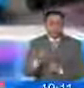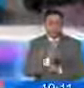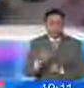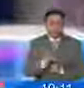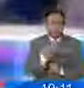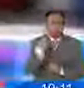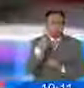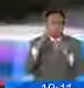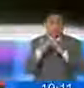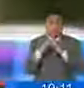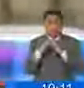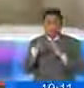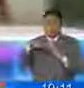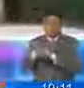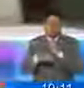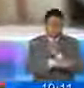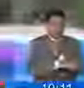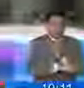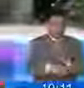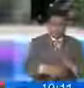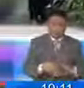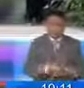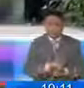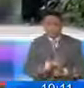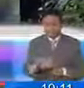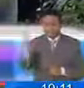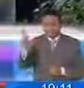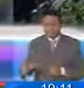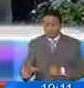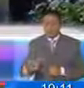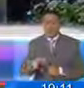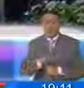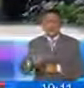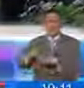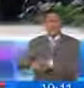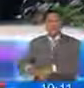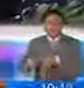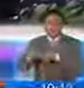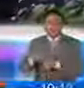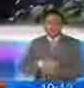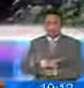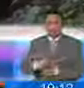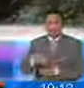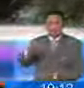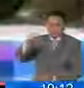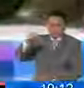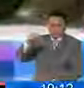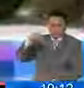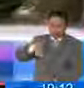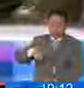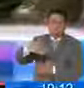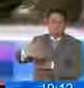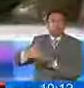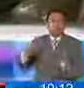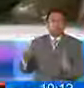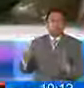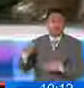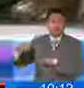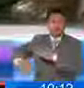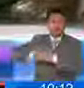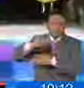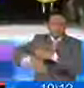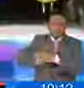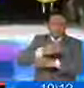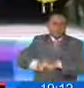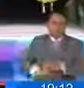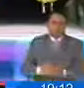dos casas de construcción mixta, una de ellas tipo granja, en la que encontraron una funda que guardaba varios bloques forrados con cinta de embalaje.